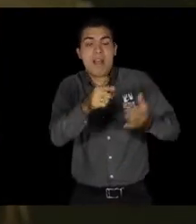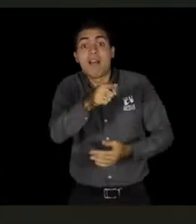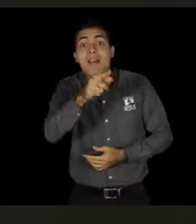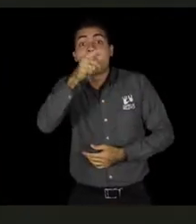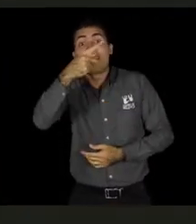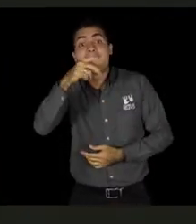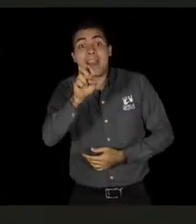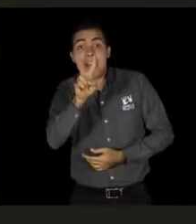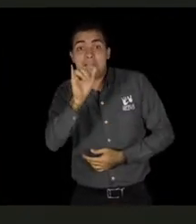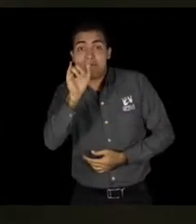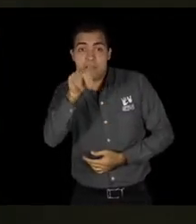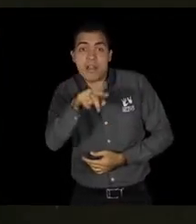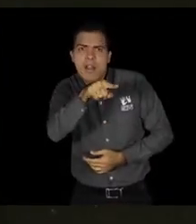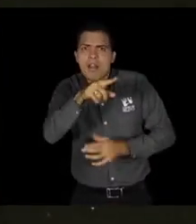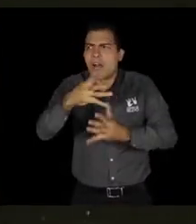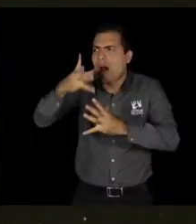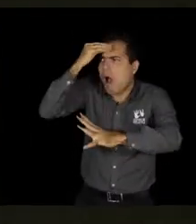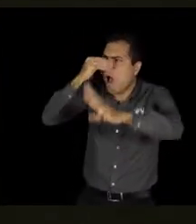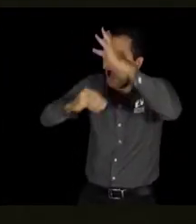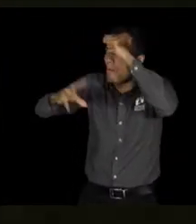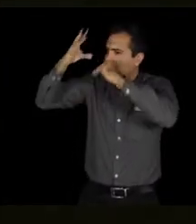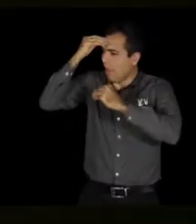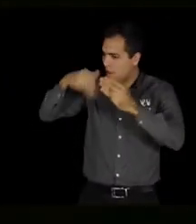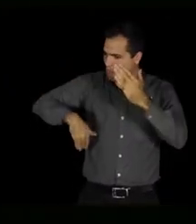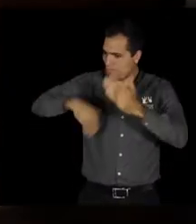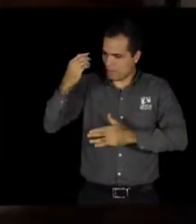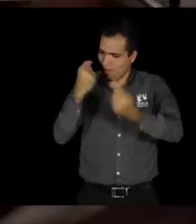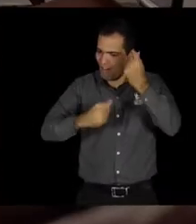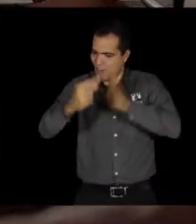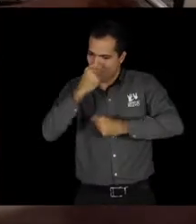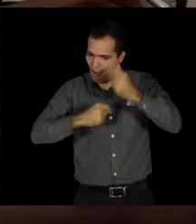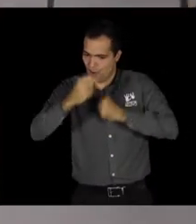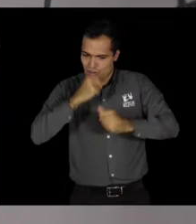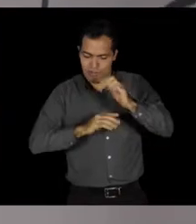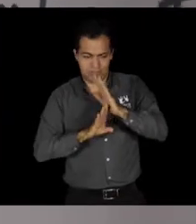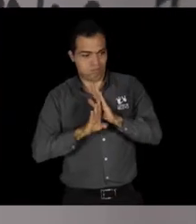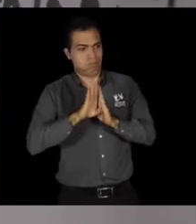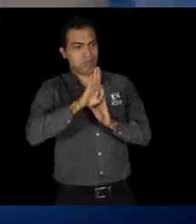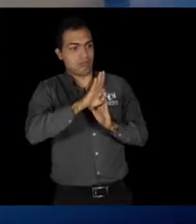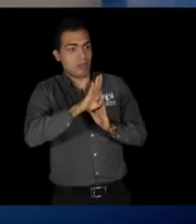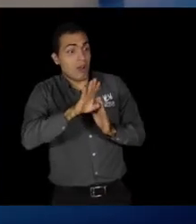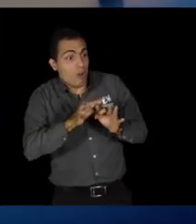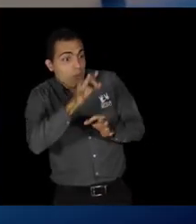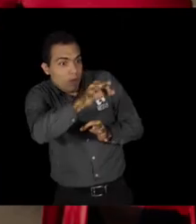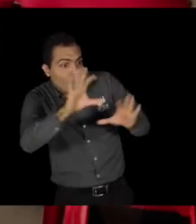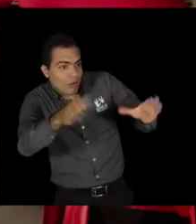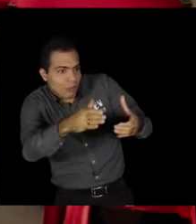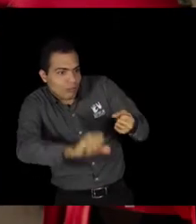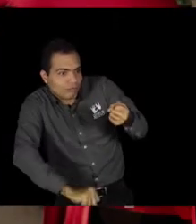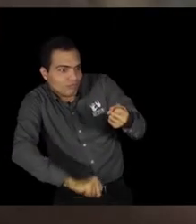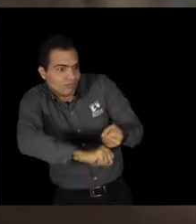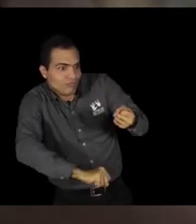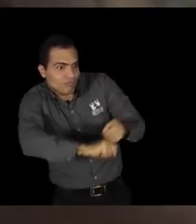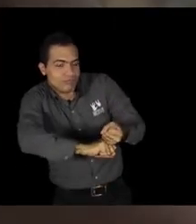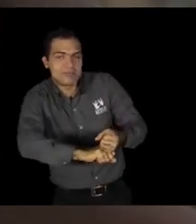tecnología que llevábamos, Kevin aprendería todo para abrir el negocio que lo ayudaría a él y a su pueblo.